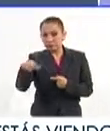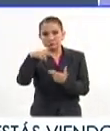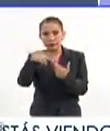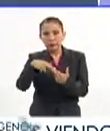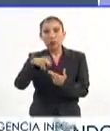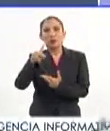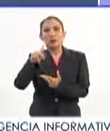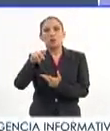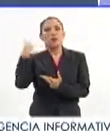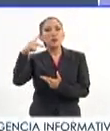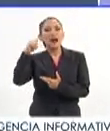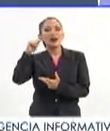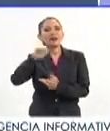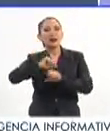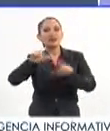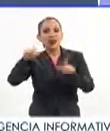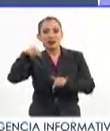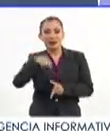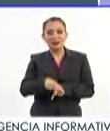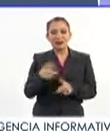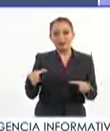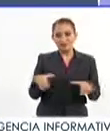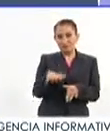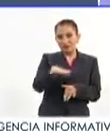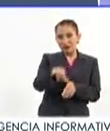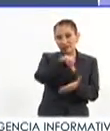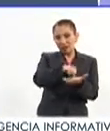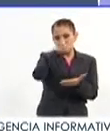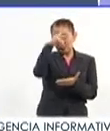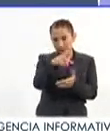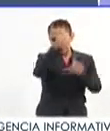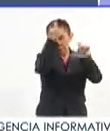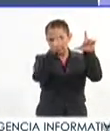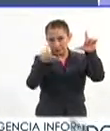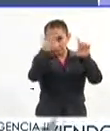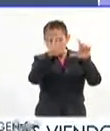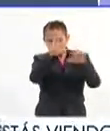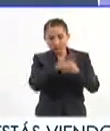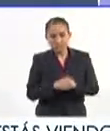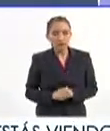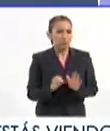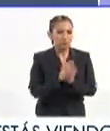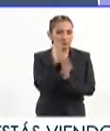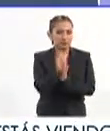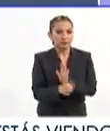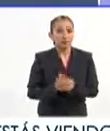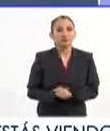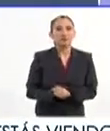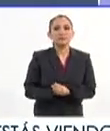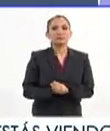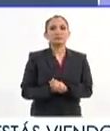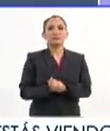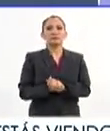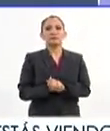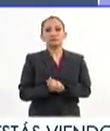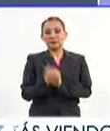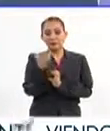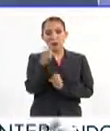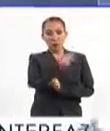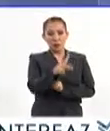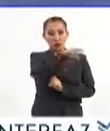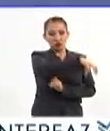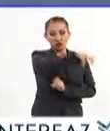región de Puebla-Tlaxcala y aquí particularmente en el centro de México. Por ejemplo, estos